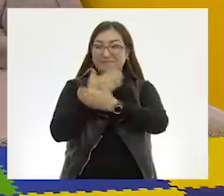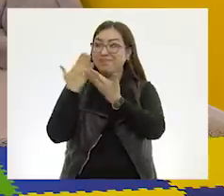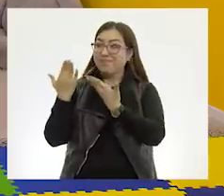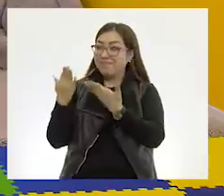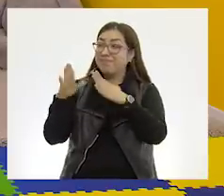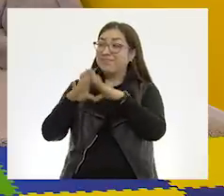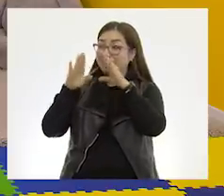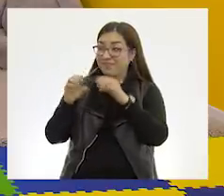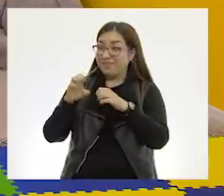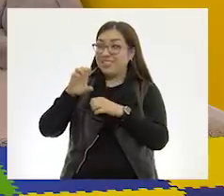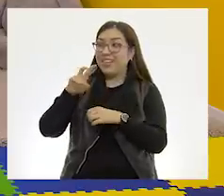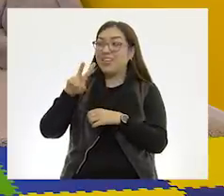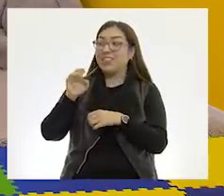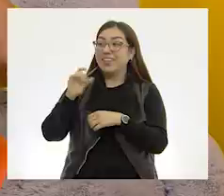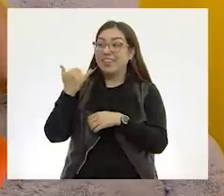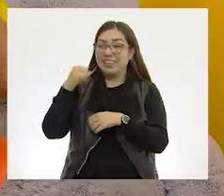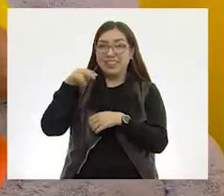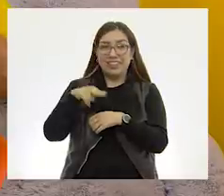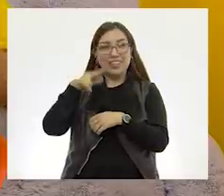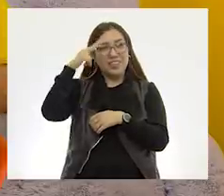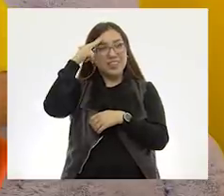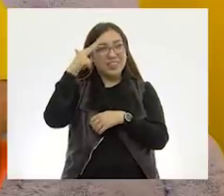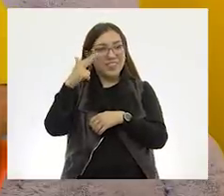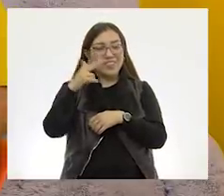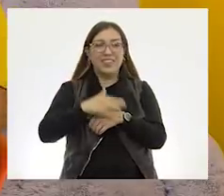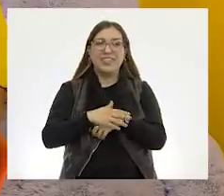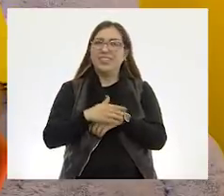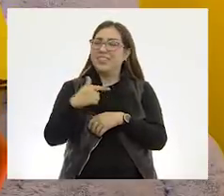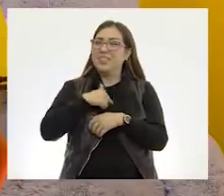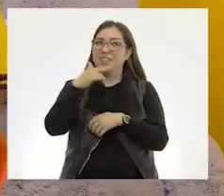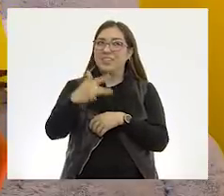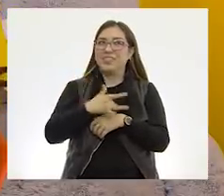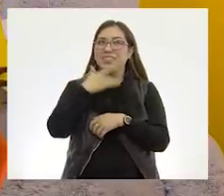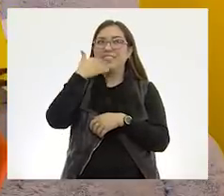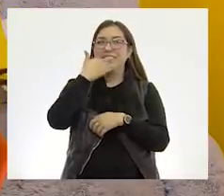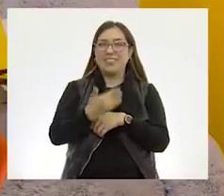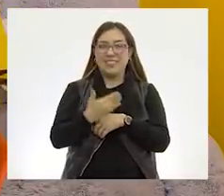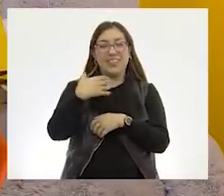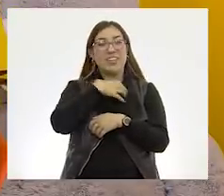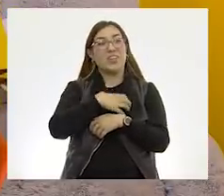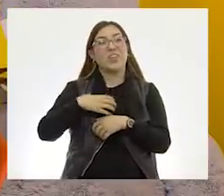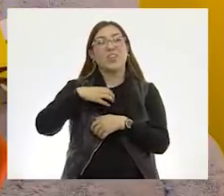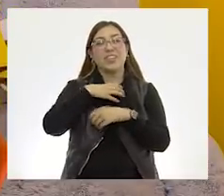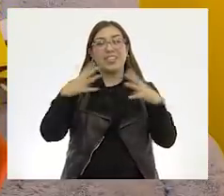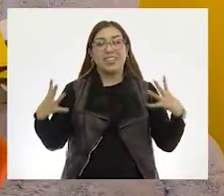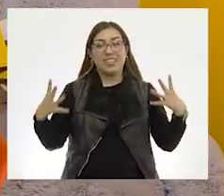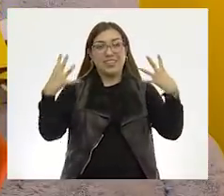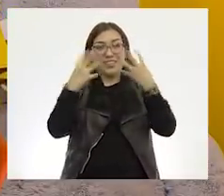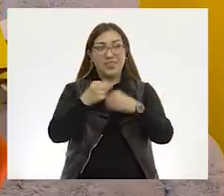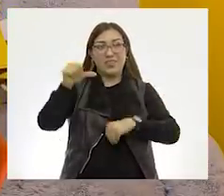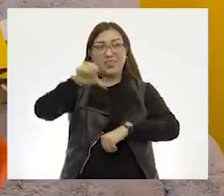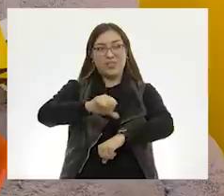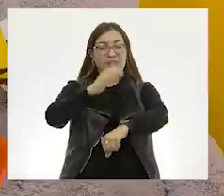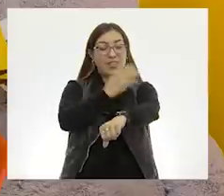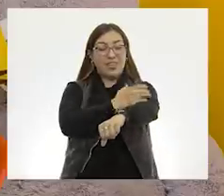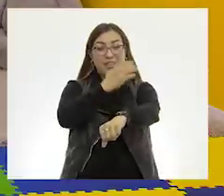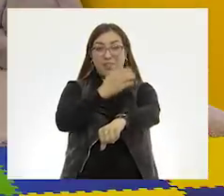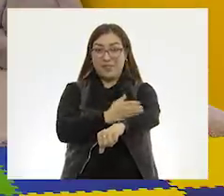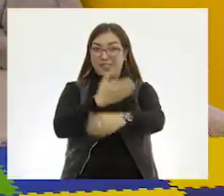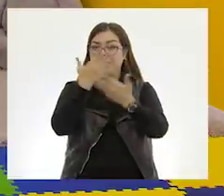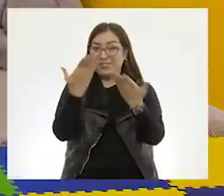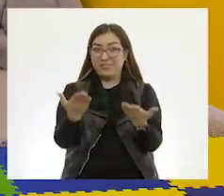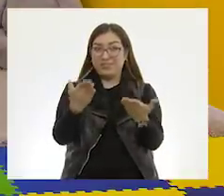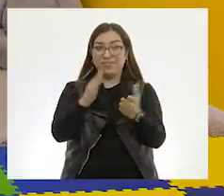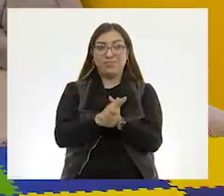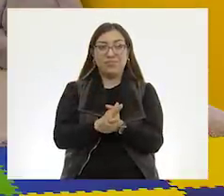estás? Hola, Adriana. Estoy muy bien y muy contenta de estar con ustedes y poder acompañarlos en este programa.